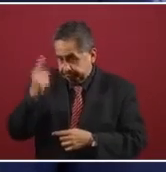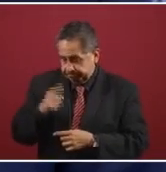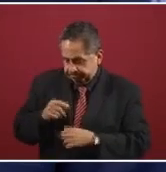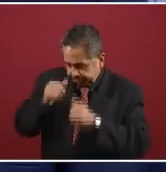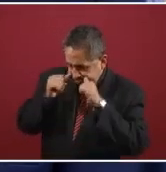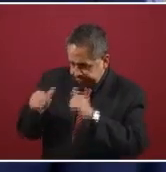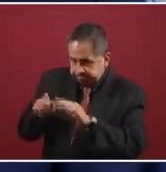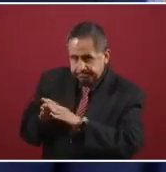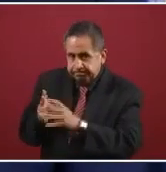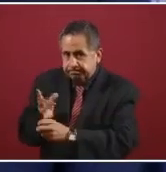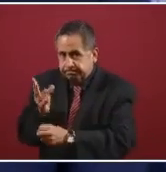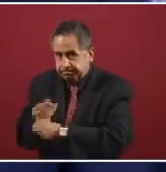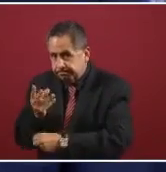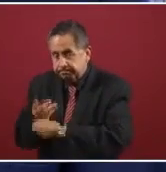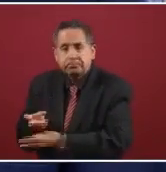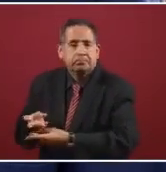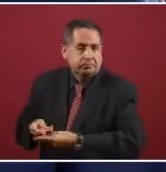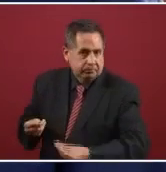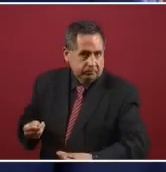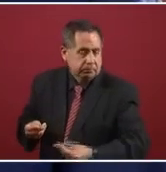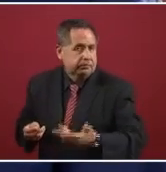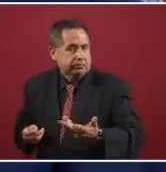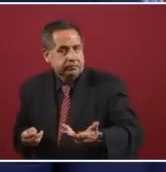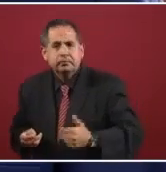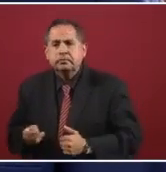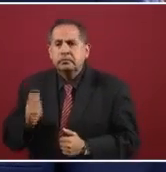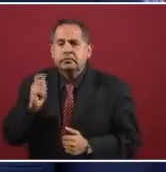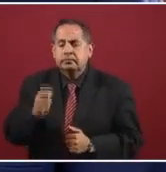que se vaya